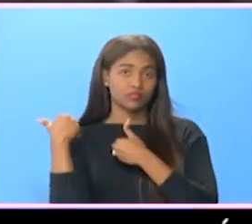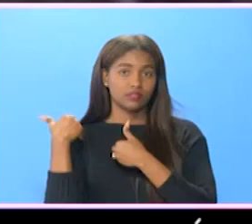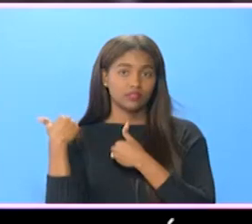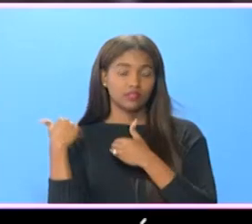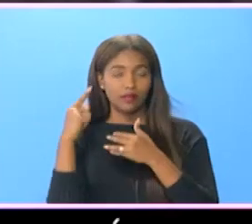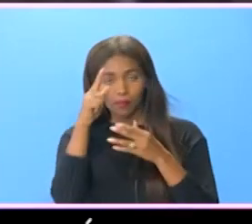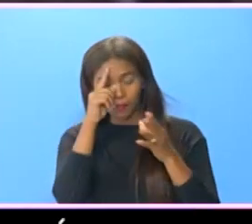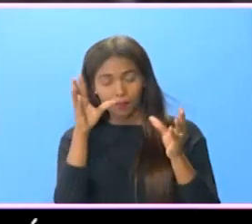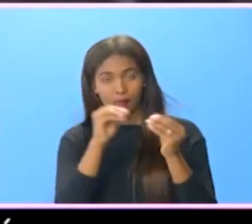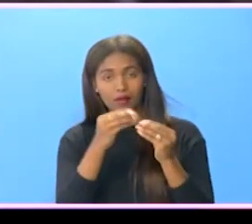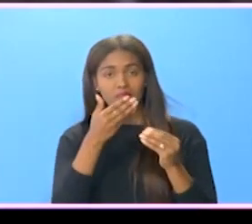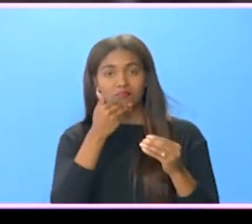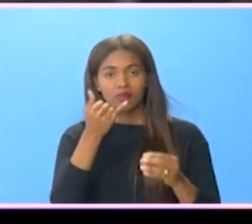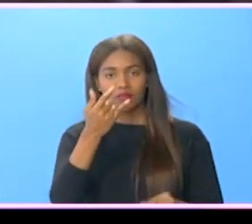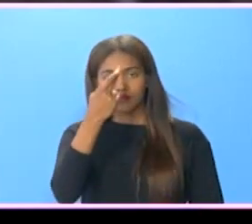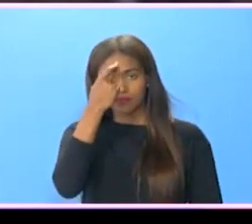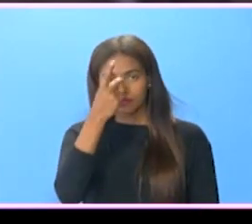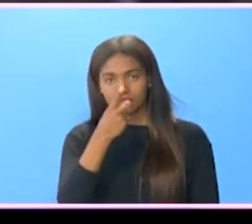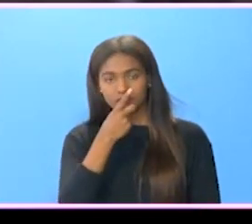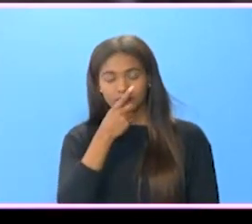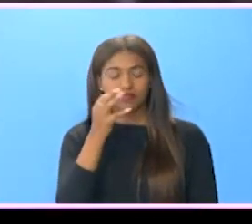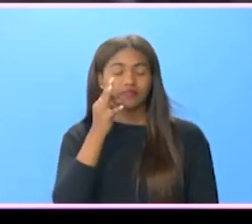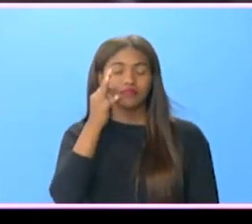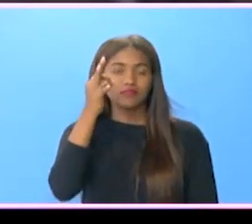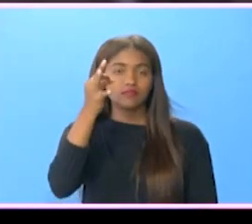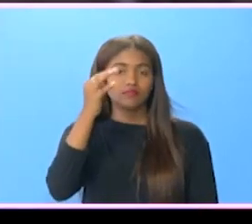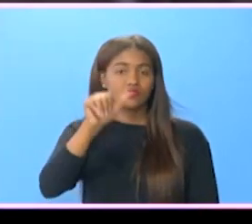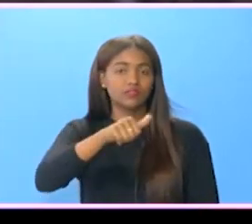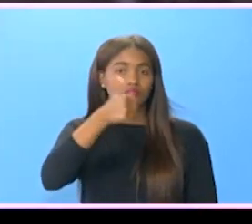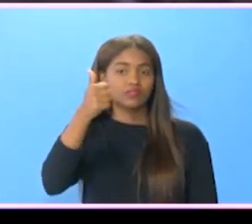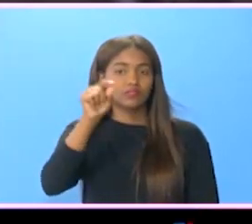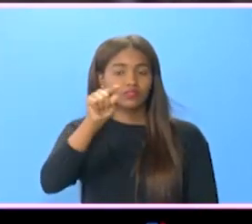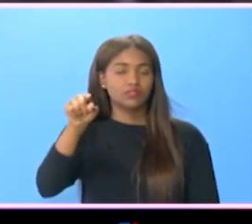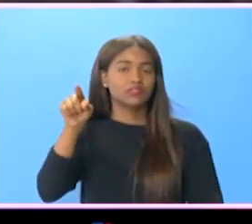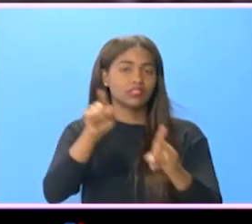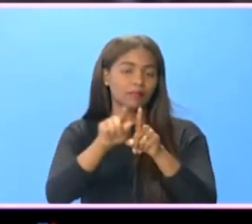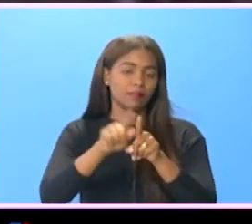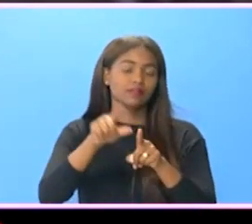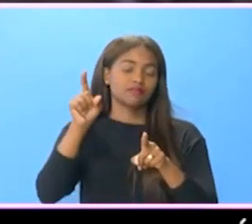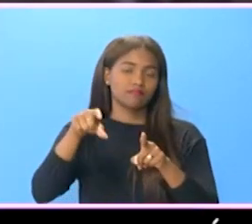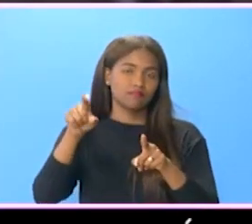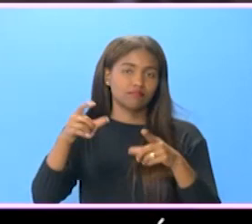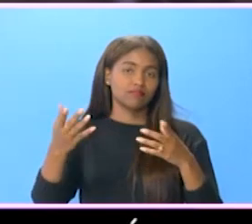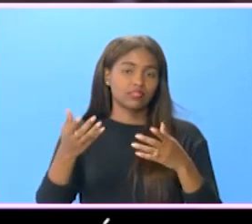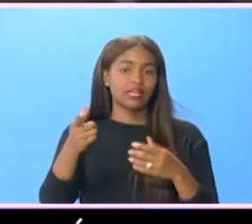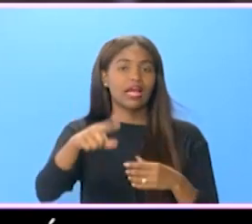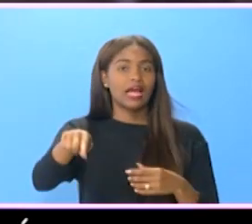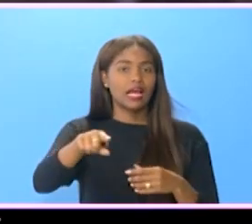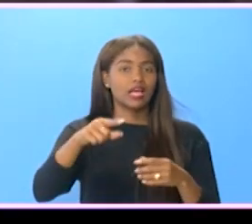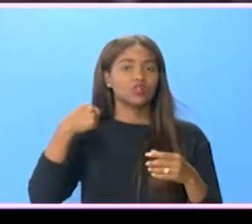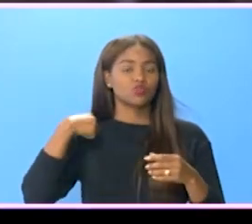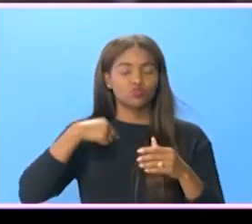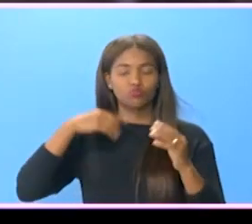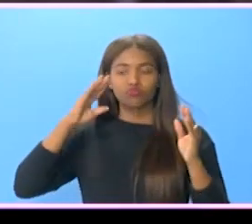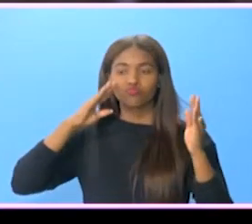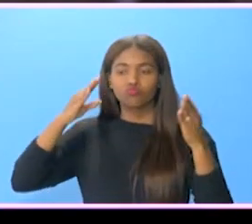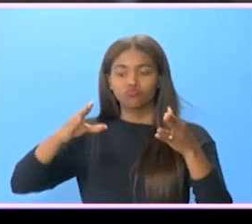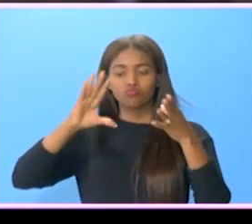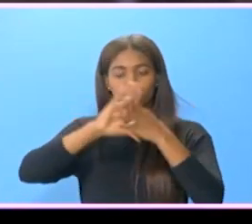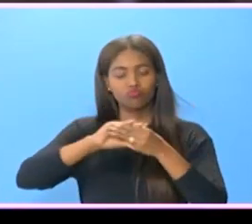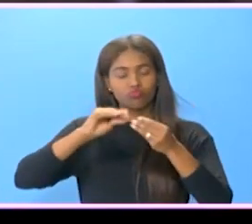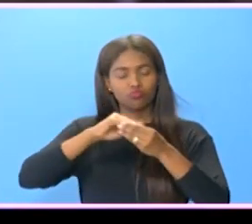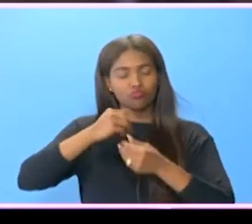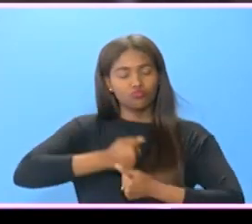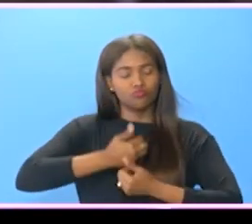una mejor República Dominicana. Otros también lo merecen, y a ellos dirigimos nuestras palabras de